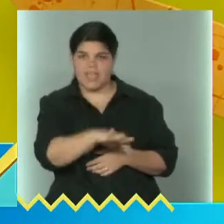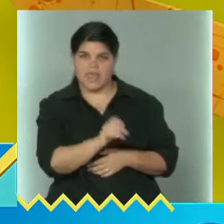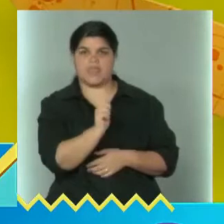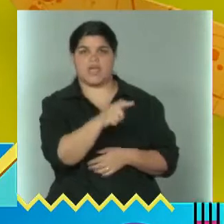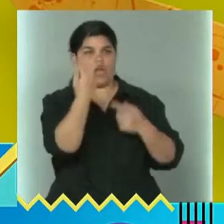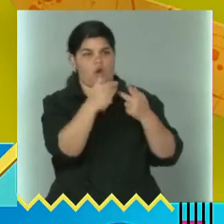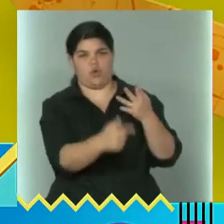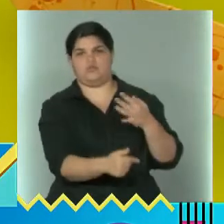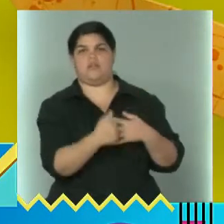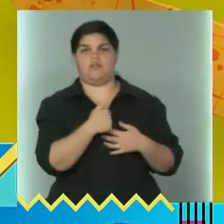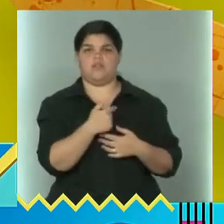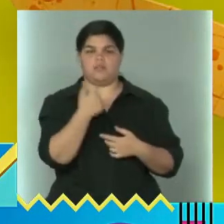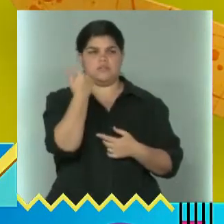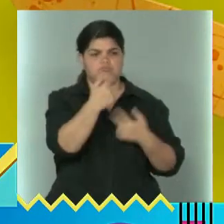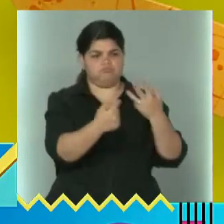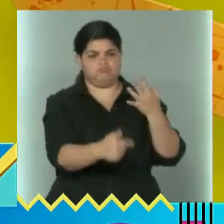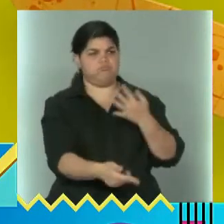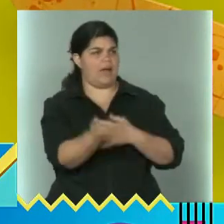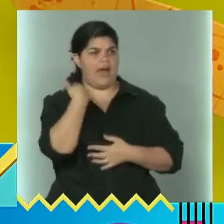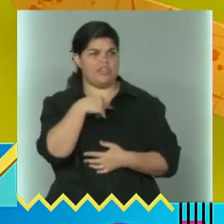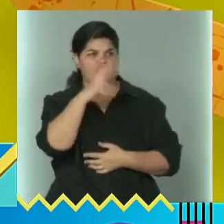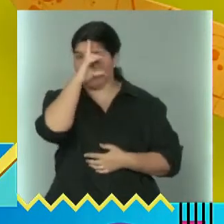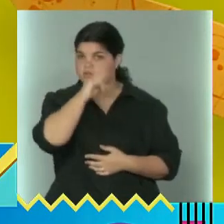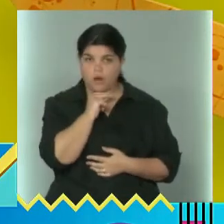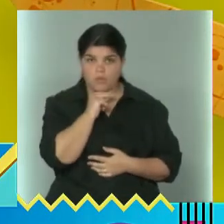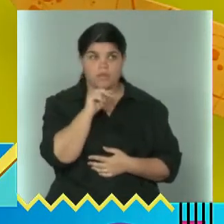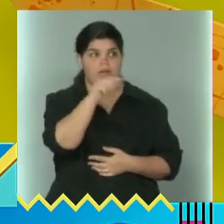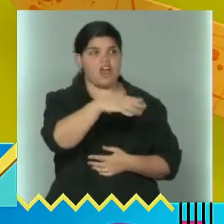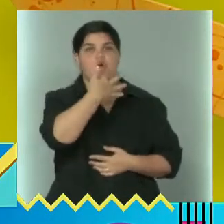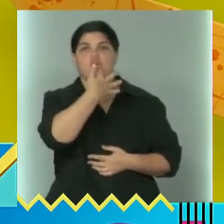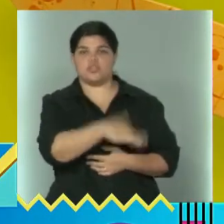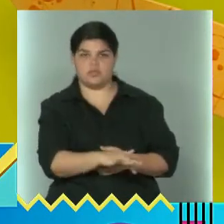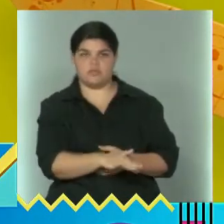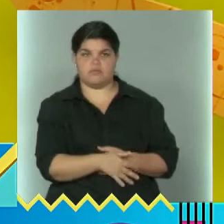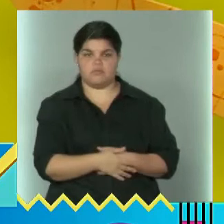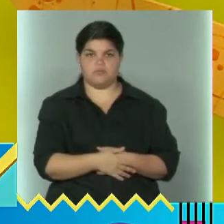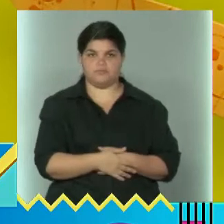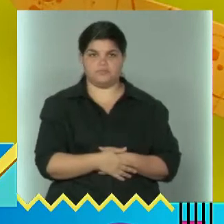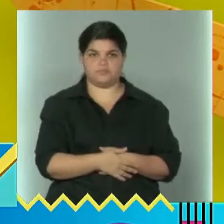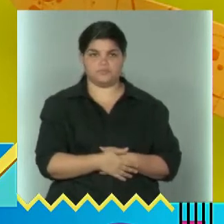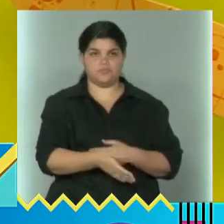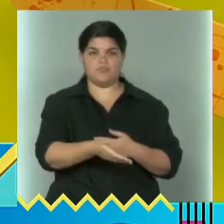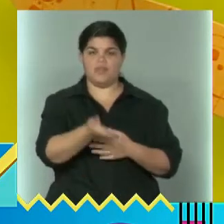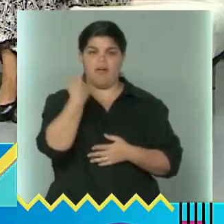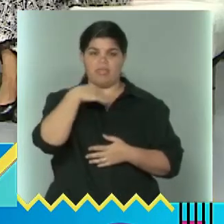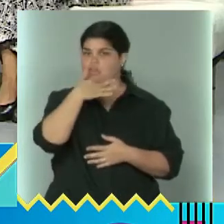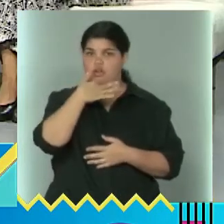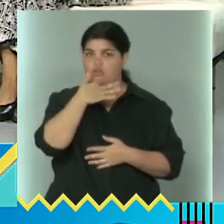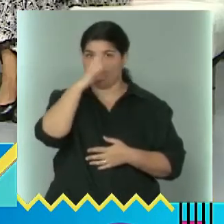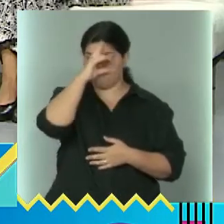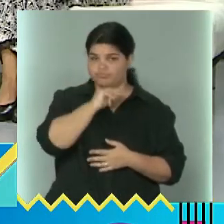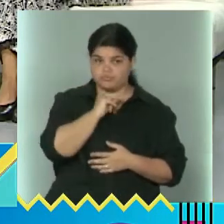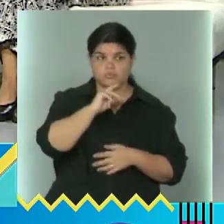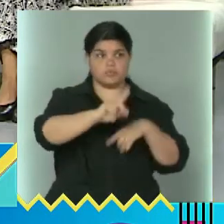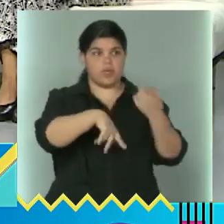cosas, percepciones, lo que sea, que antes no las podía ver. Claro. Hacer consciente es ver algo que no podía ver. Y de ahí viene el cambio de conducta. Bien, vamos